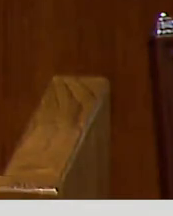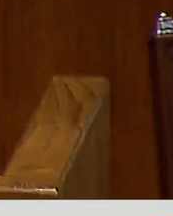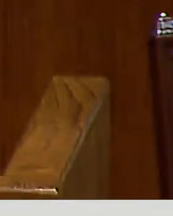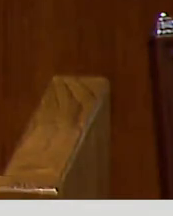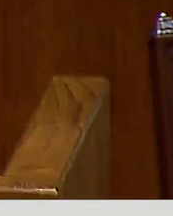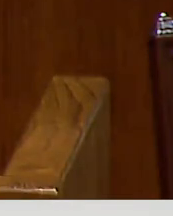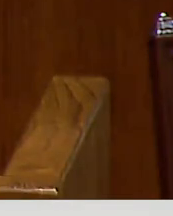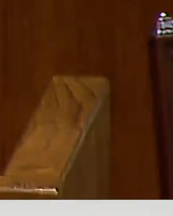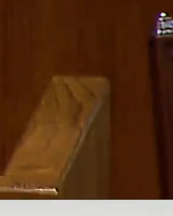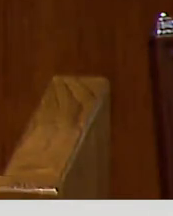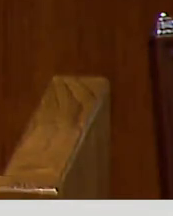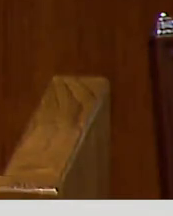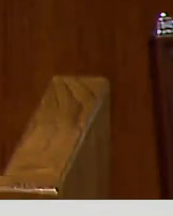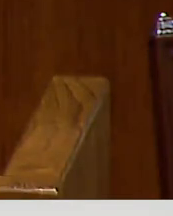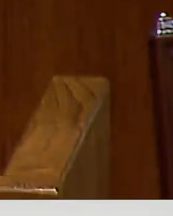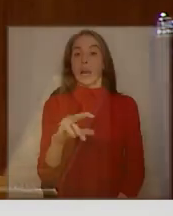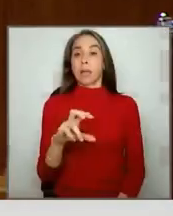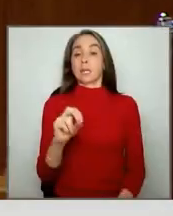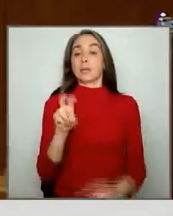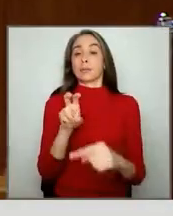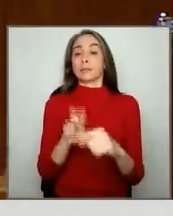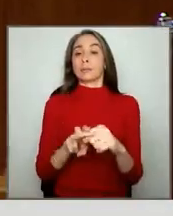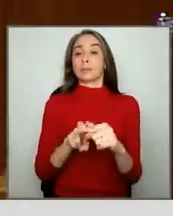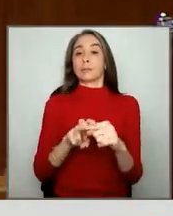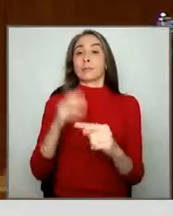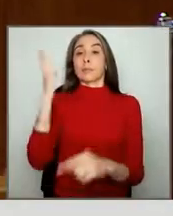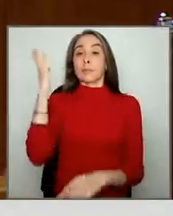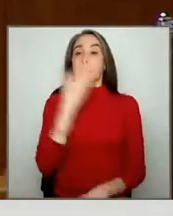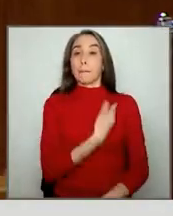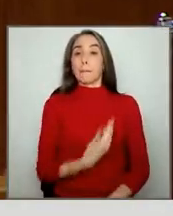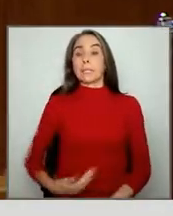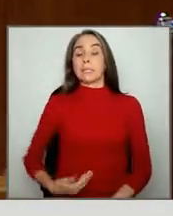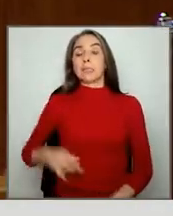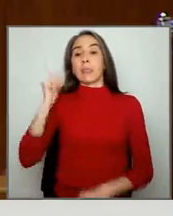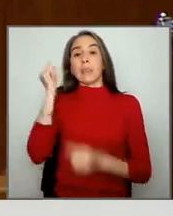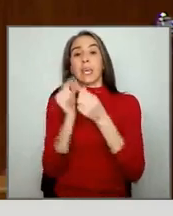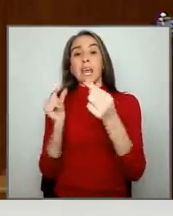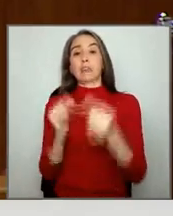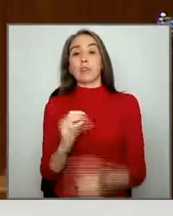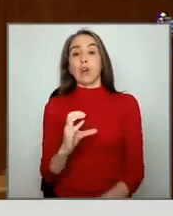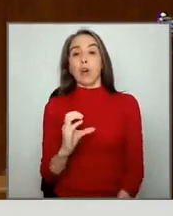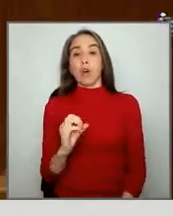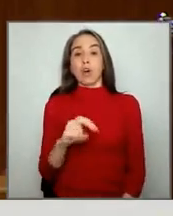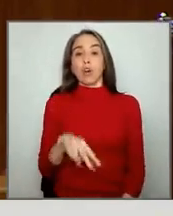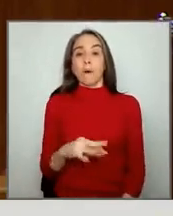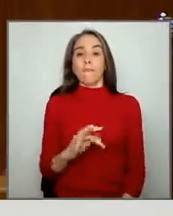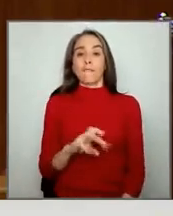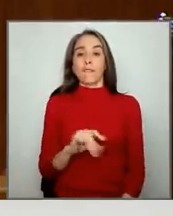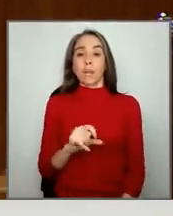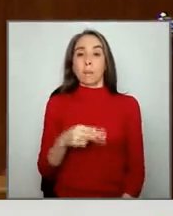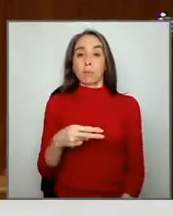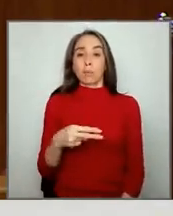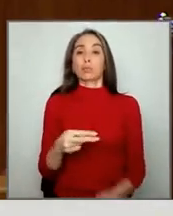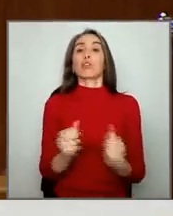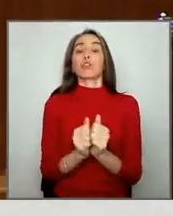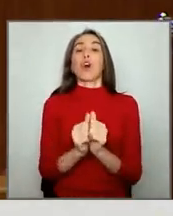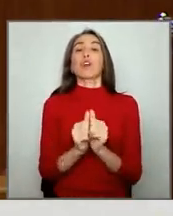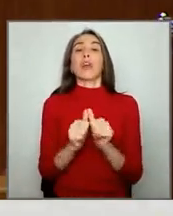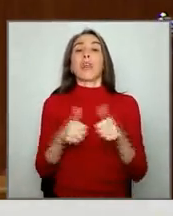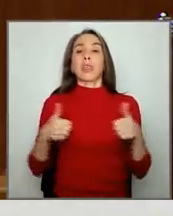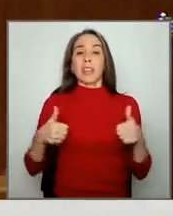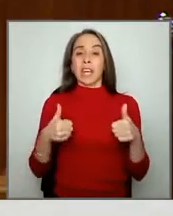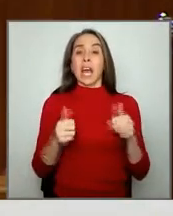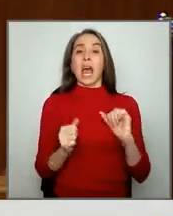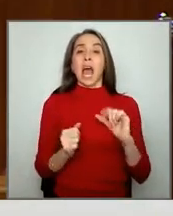que se encuentra ahí en gradería el presidente Nacional de la confemuch junto a sus dirigentes Alejandra Aguilar María Elena